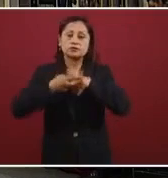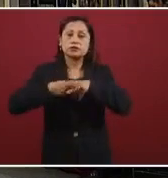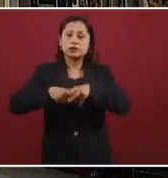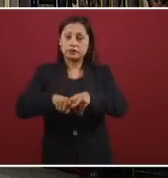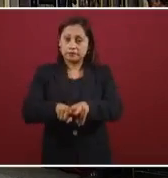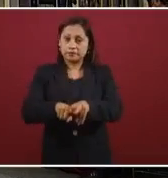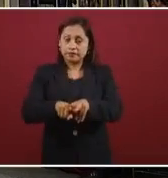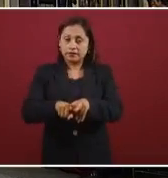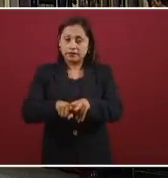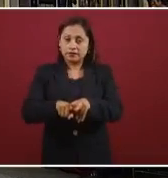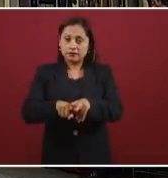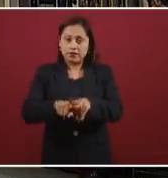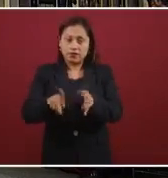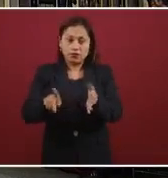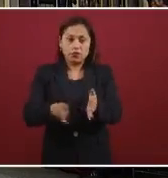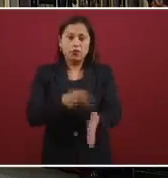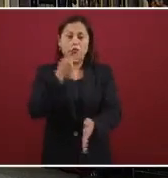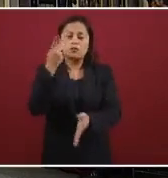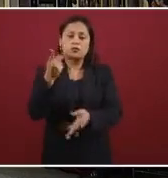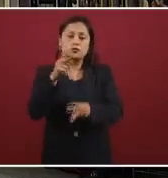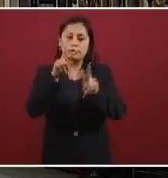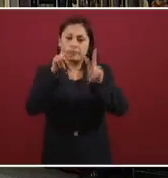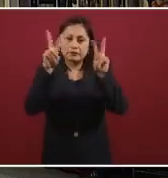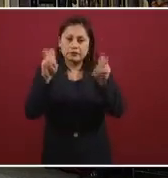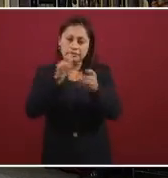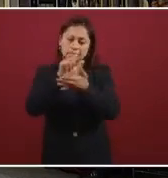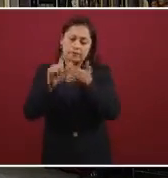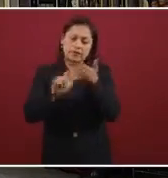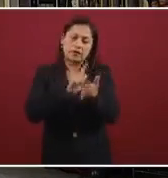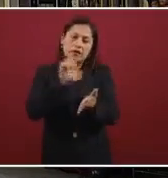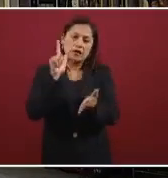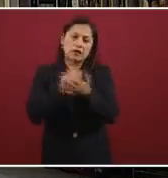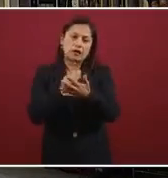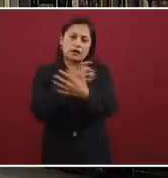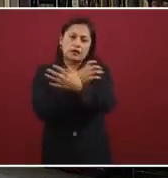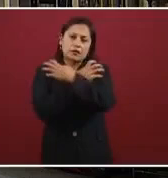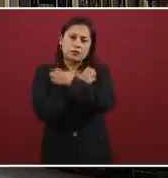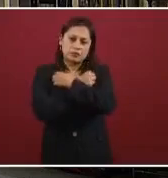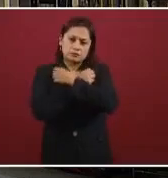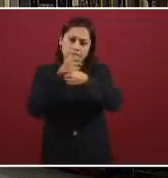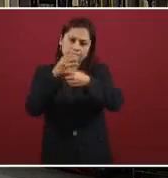la discusión de las leyes secundarias de la nueva reforma educativa.